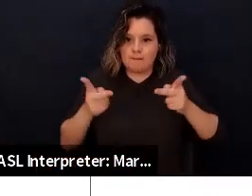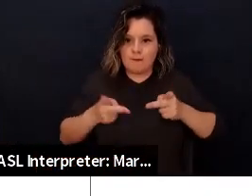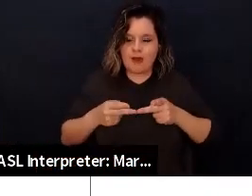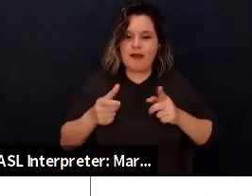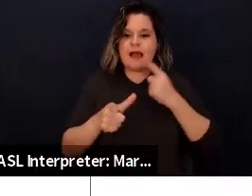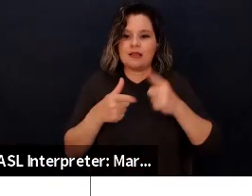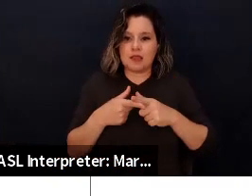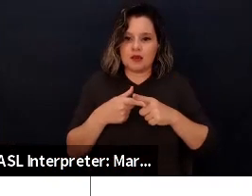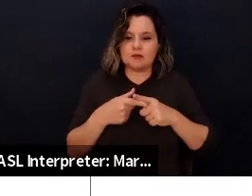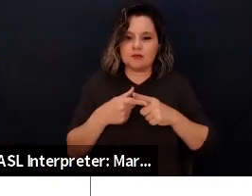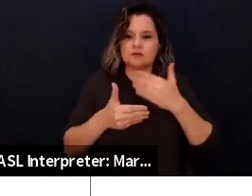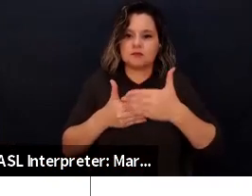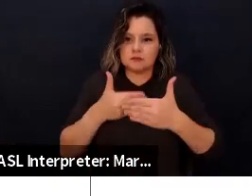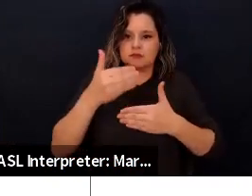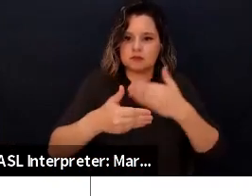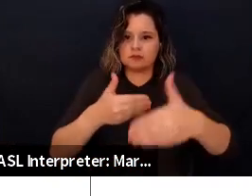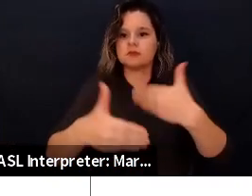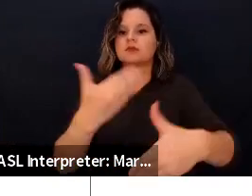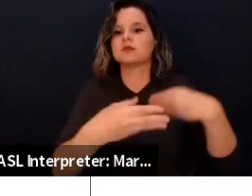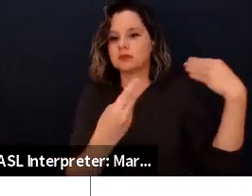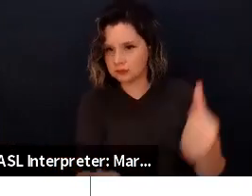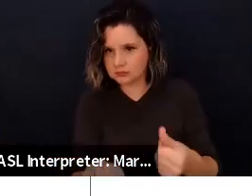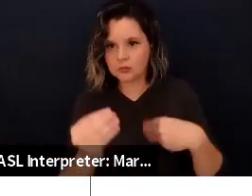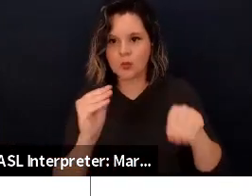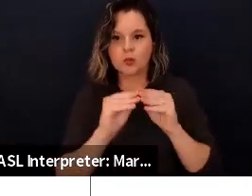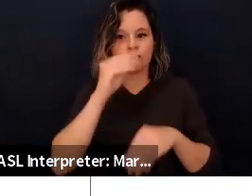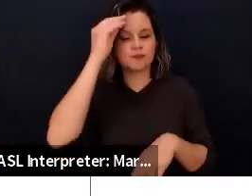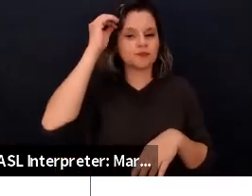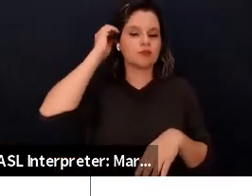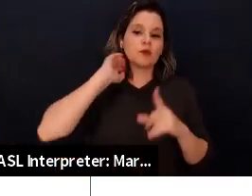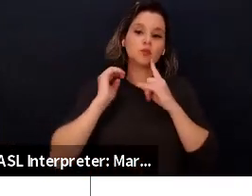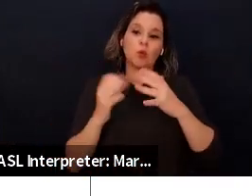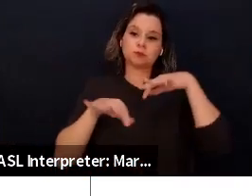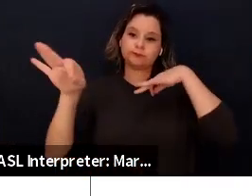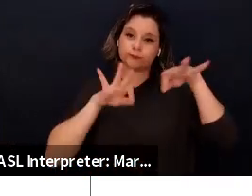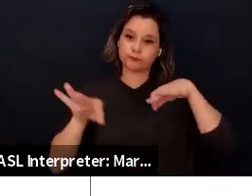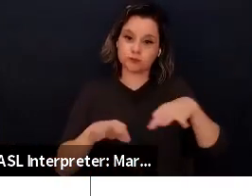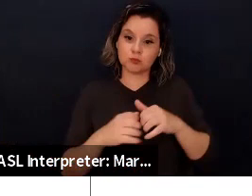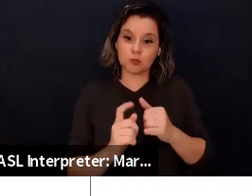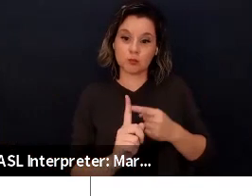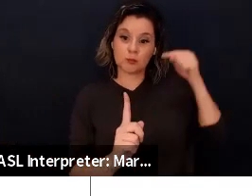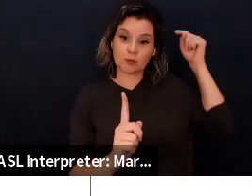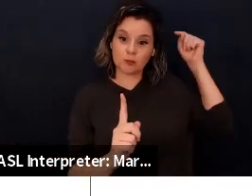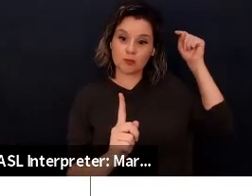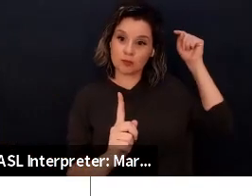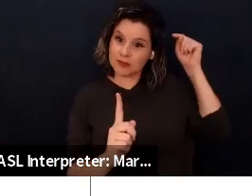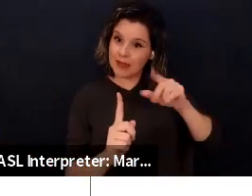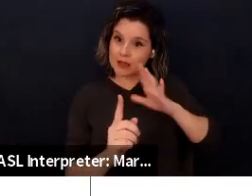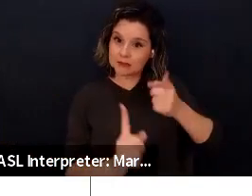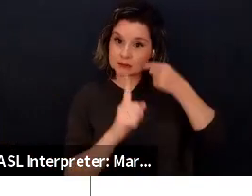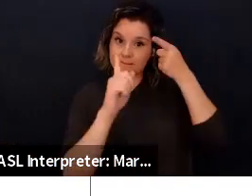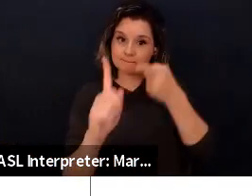otros lugares también. Entonces, queremos explicar muy bien que esa es nuestra meta,